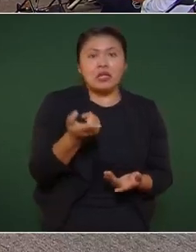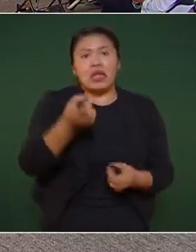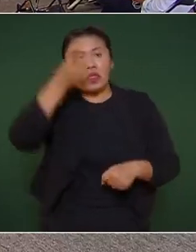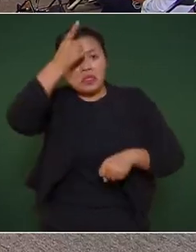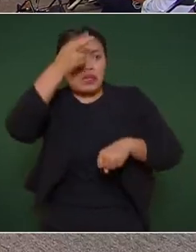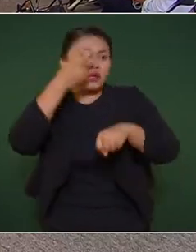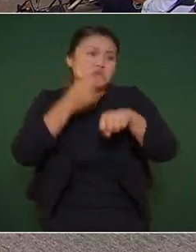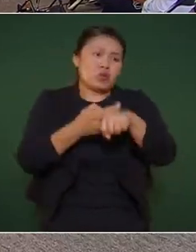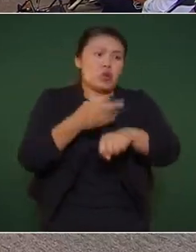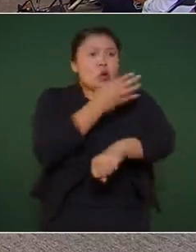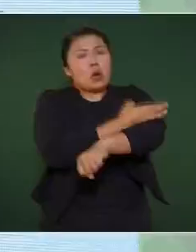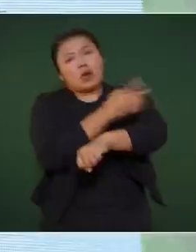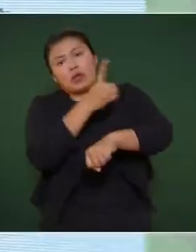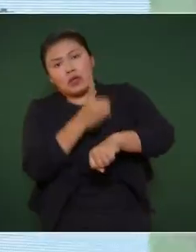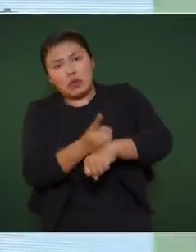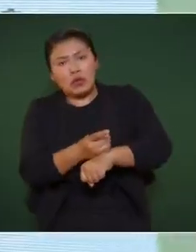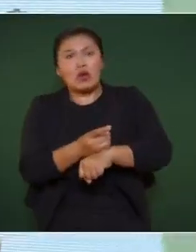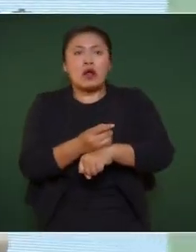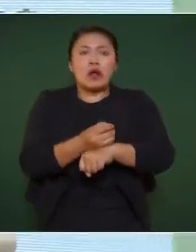subdirector,